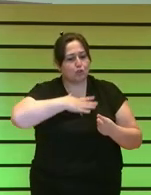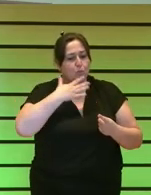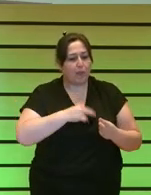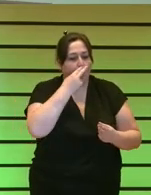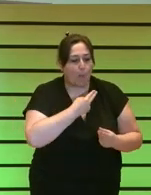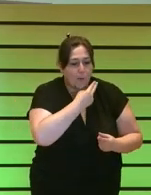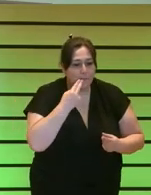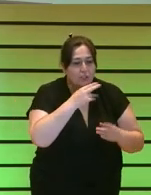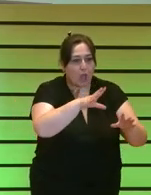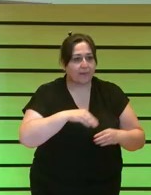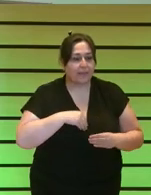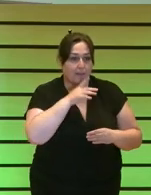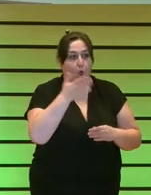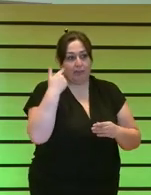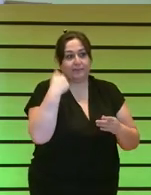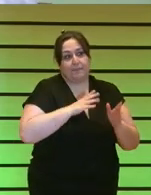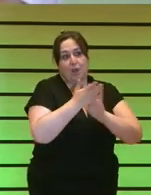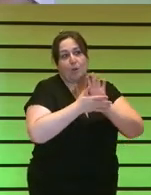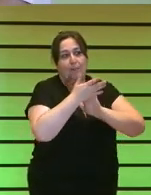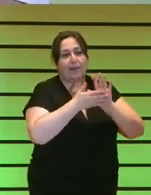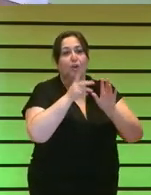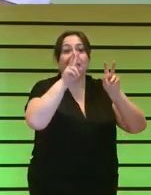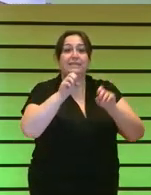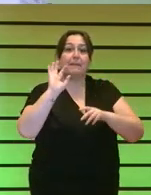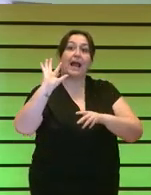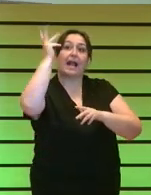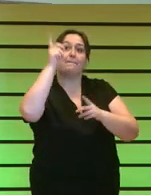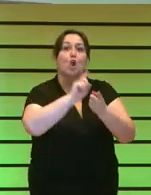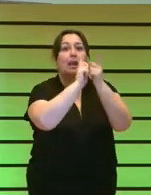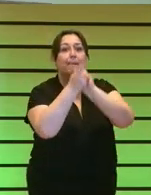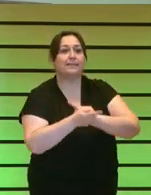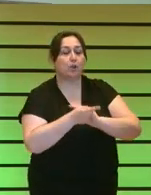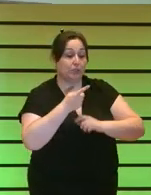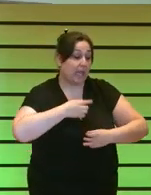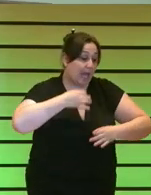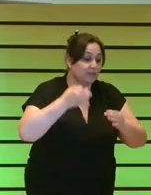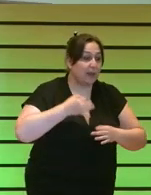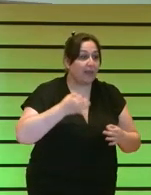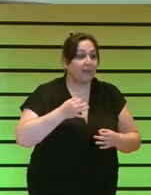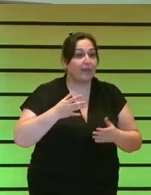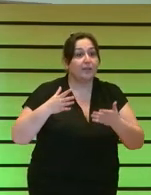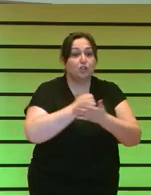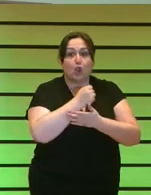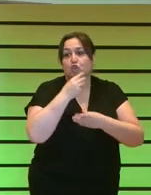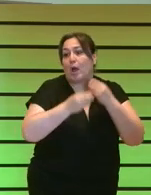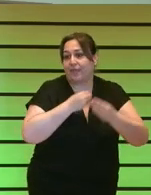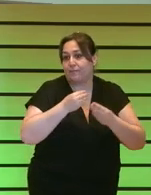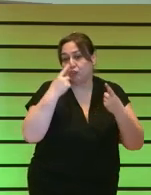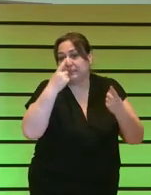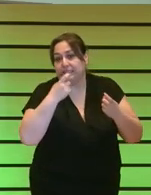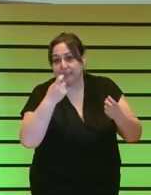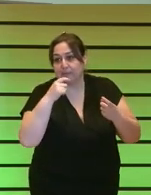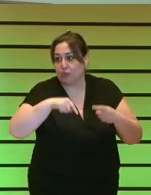porque lo hablábamos antes también parece que esto del cambio climático sí es verdad que todos de manera informal lo hacemos con este